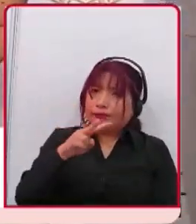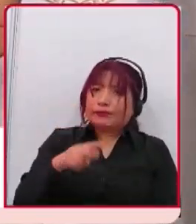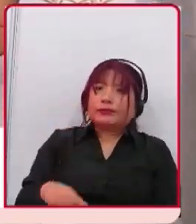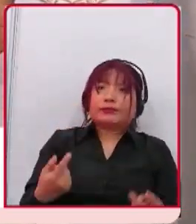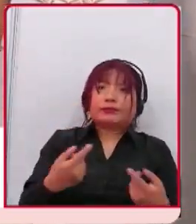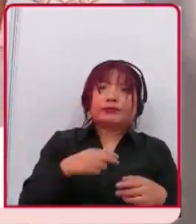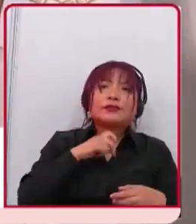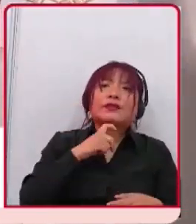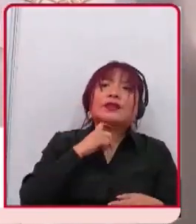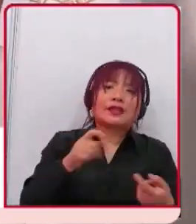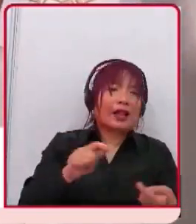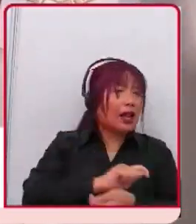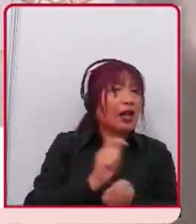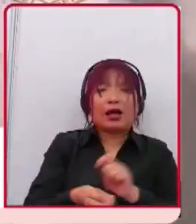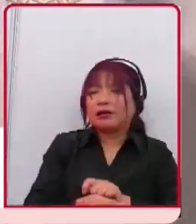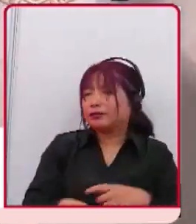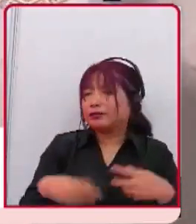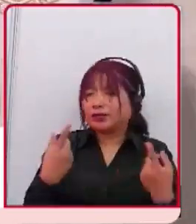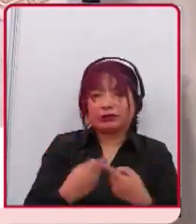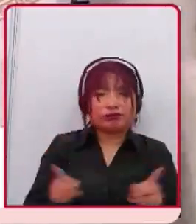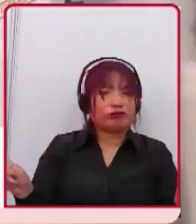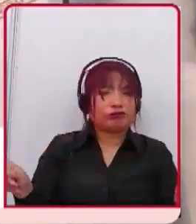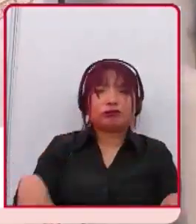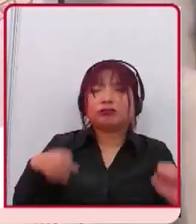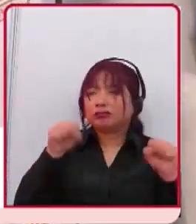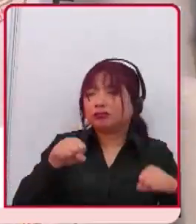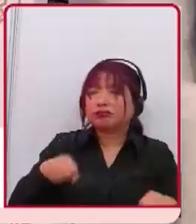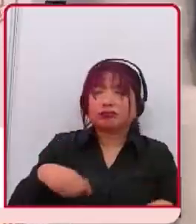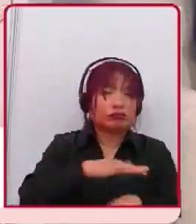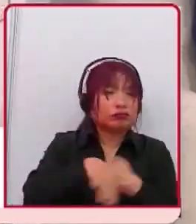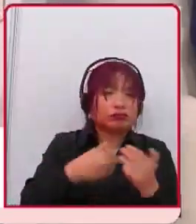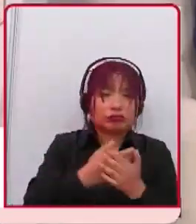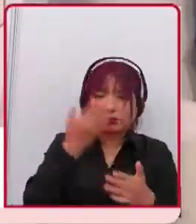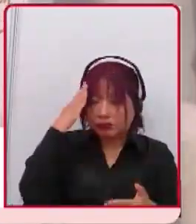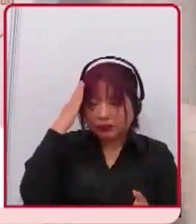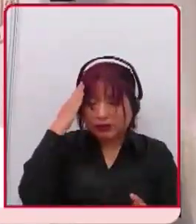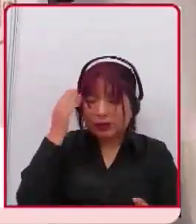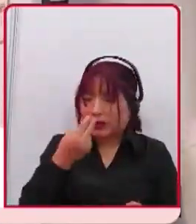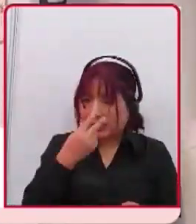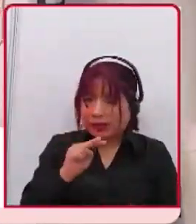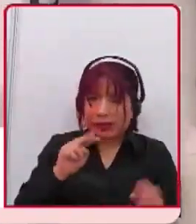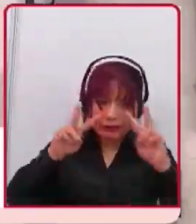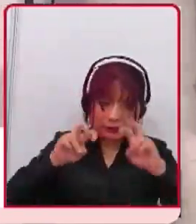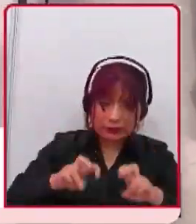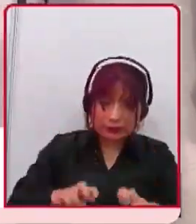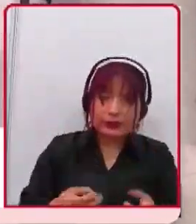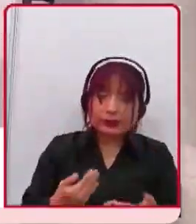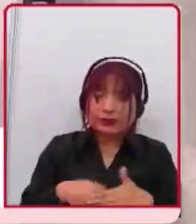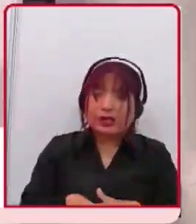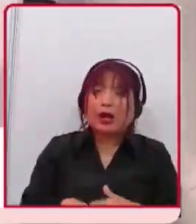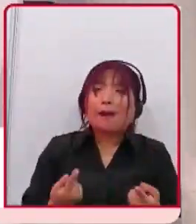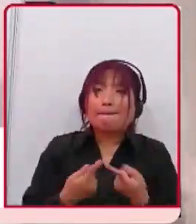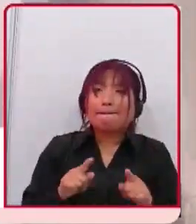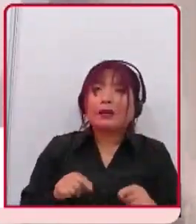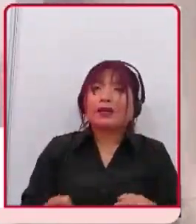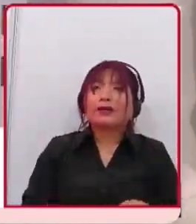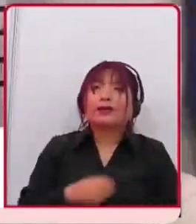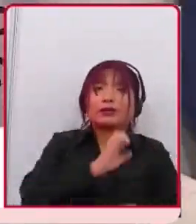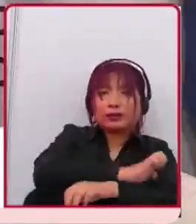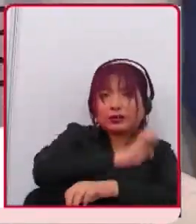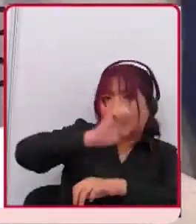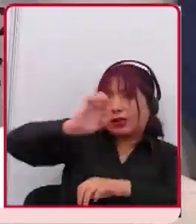variable, sí, eso hemos sido nosotros conscientes. Sin embargo, dentro de todo el análisis